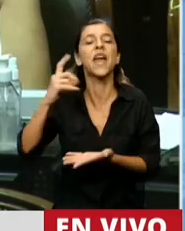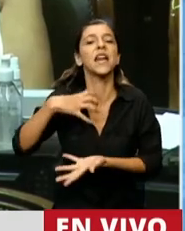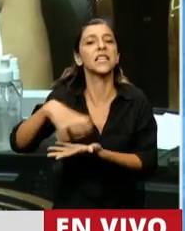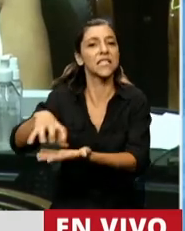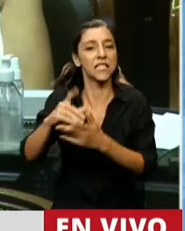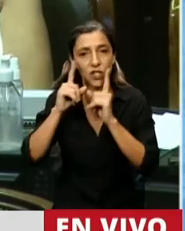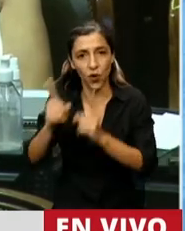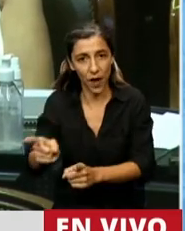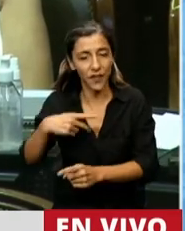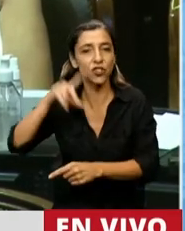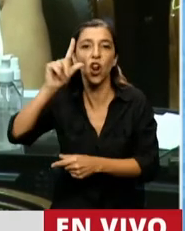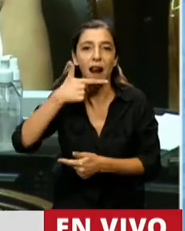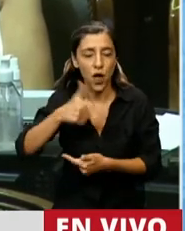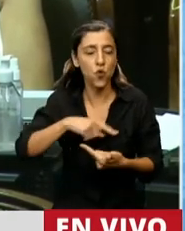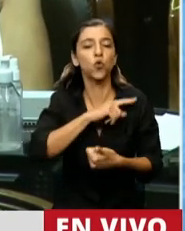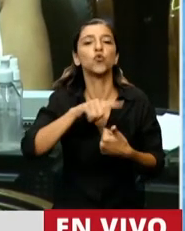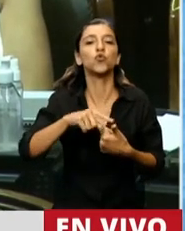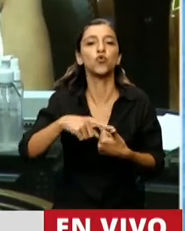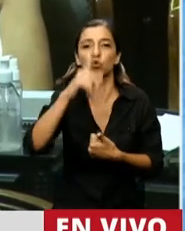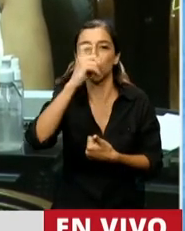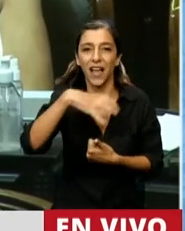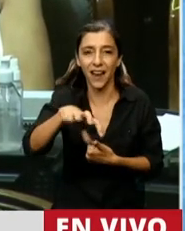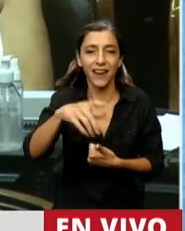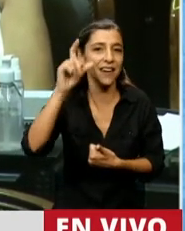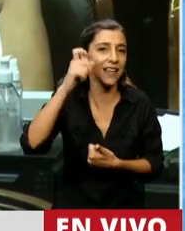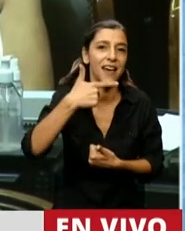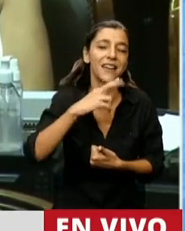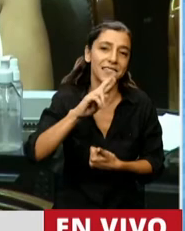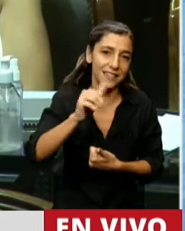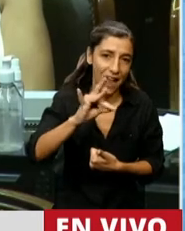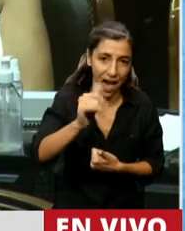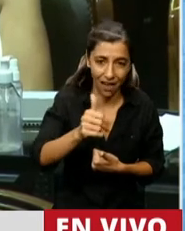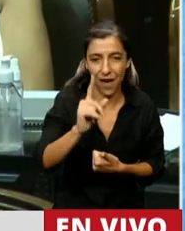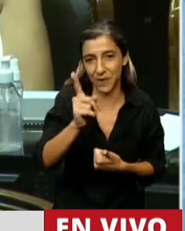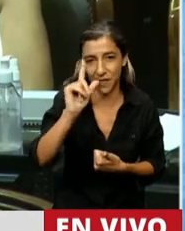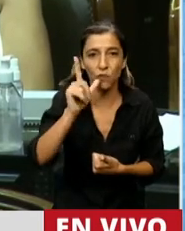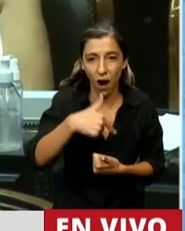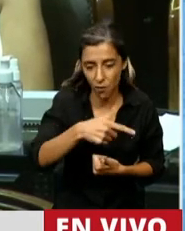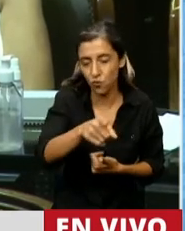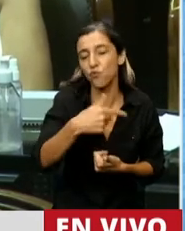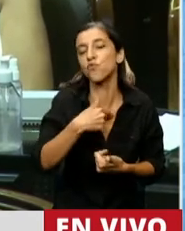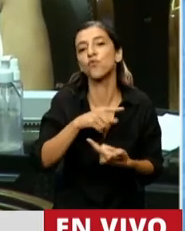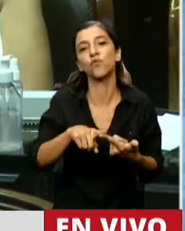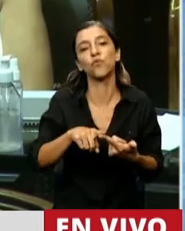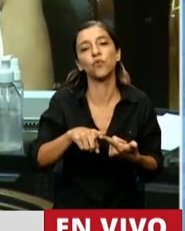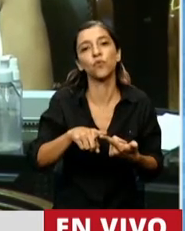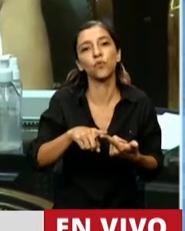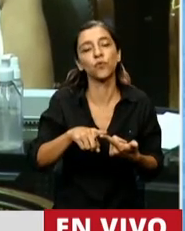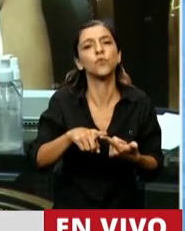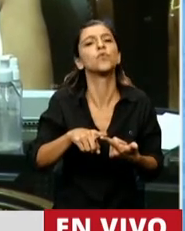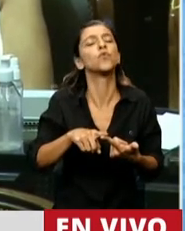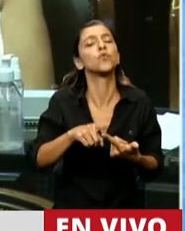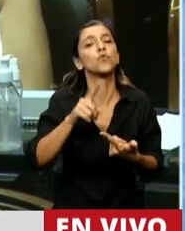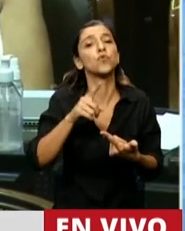Lanús, Clínica de Estrada, la ex Estrada de Lanús también, el reintegro